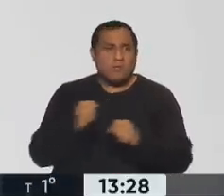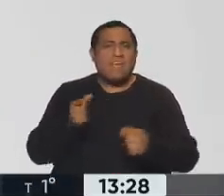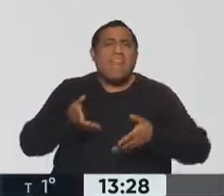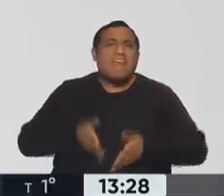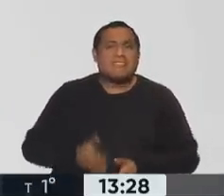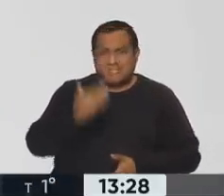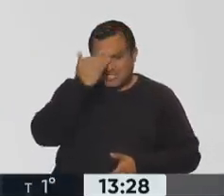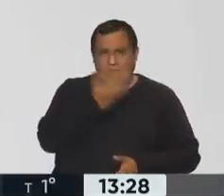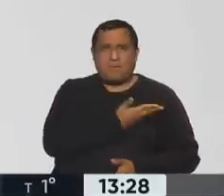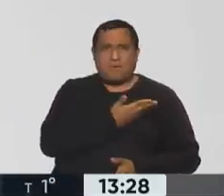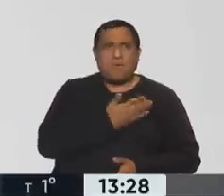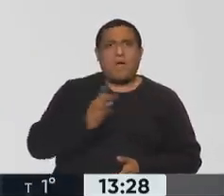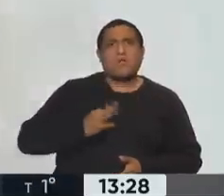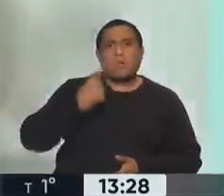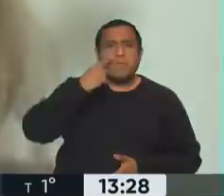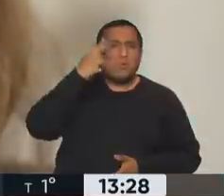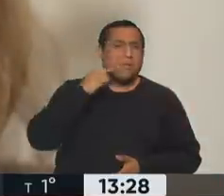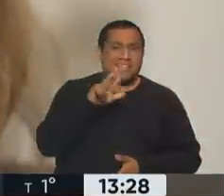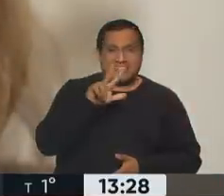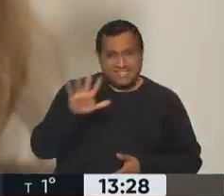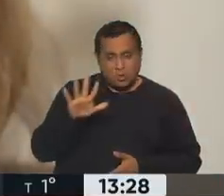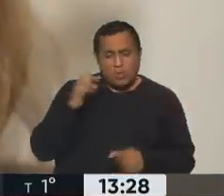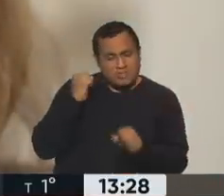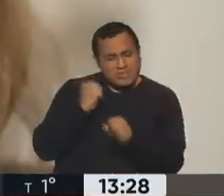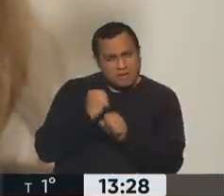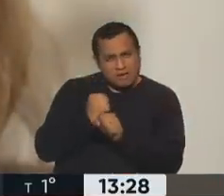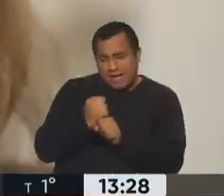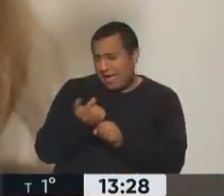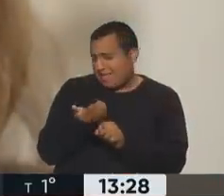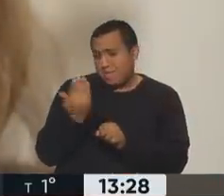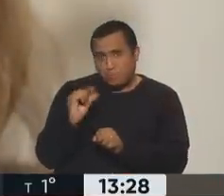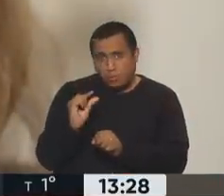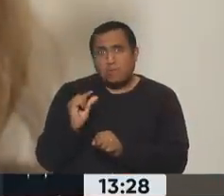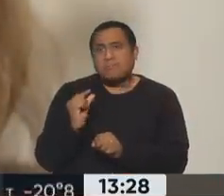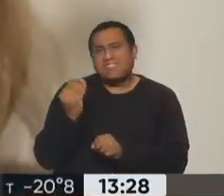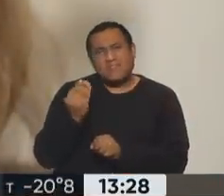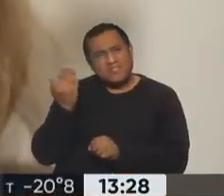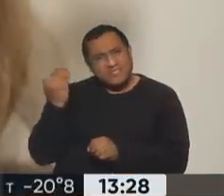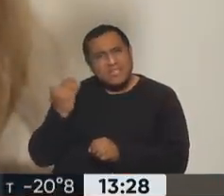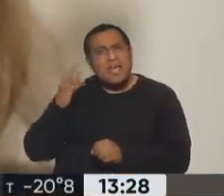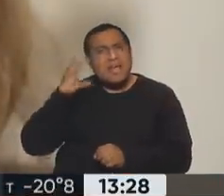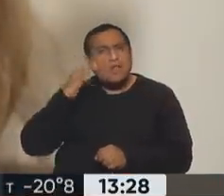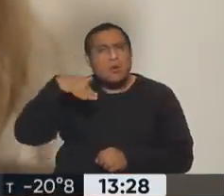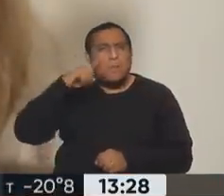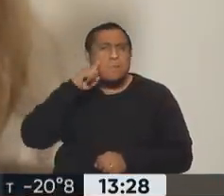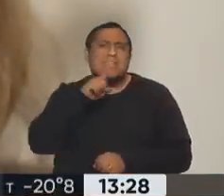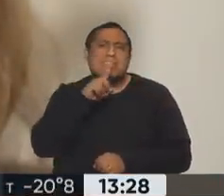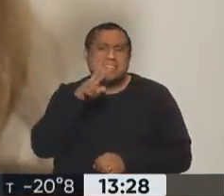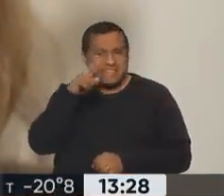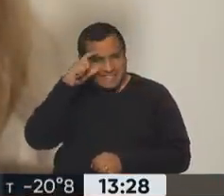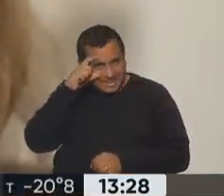15 de febrero del año 1935 estuvo trabajando hasta último momento hasta hace pocos sábados en radio mitre en donde habitualmente